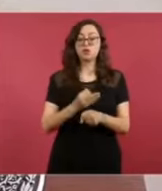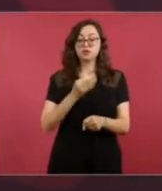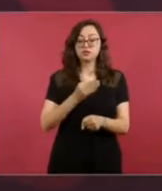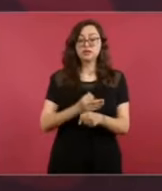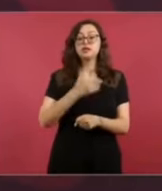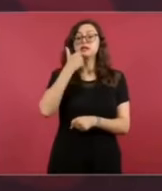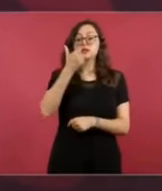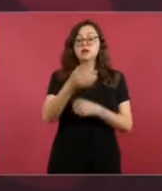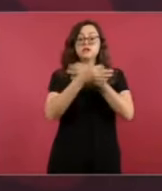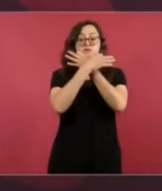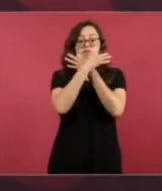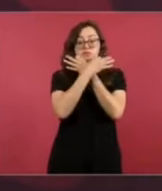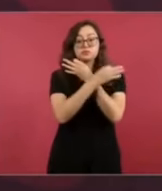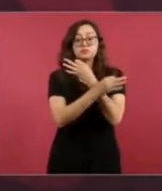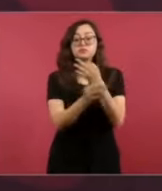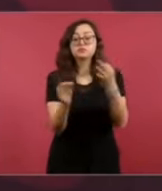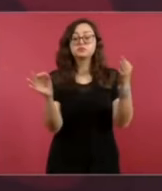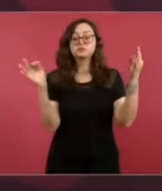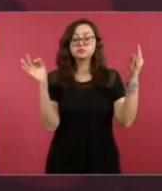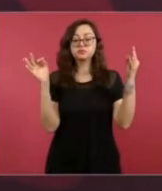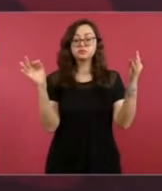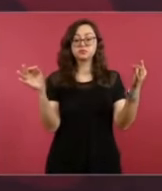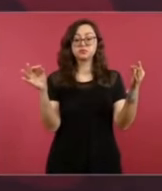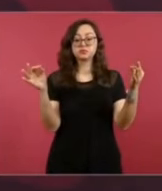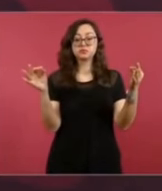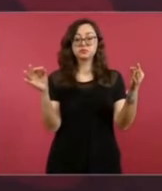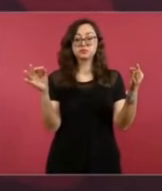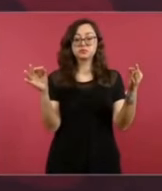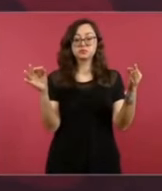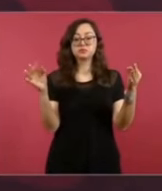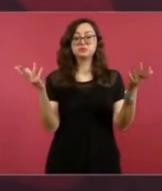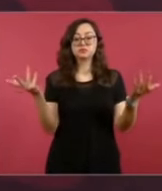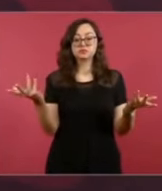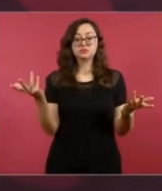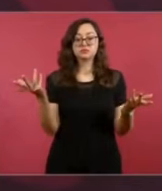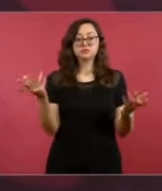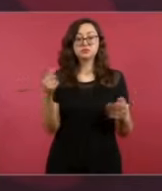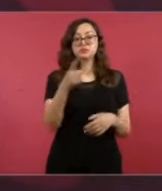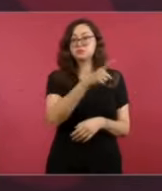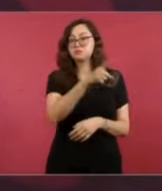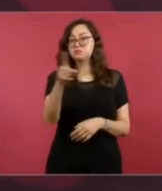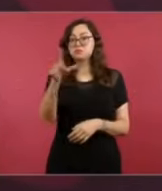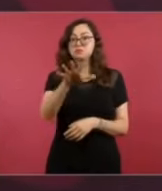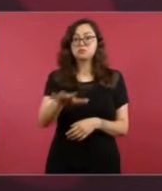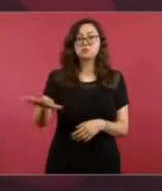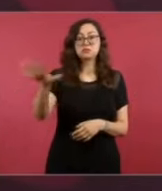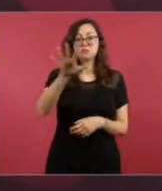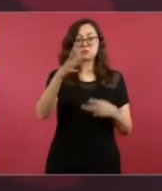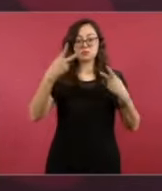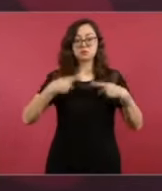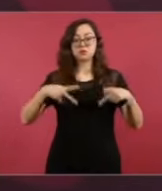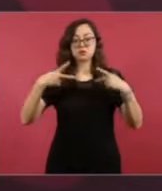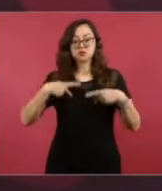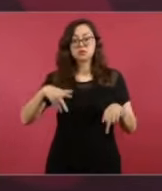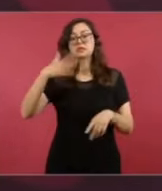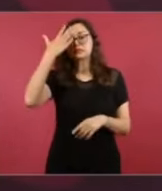escuchan muchos de los que saben lo que